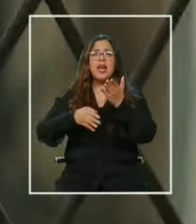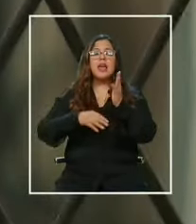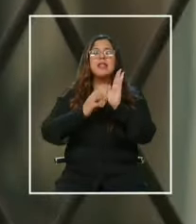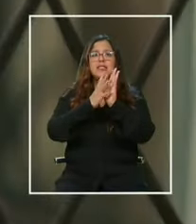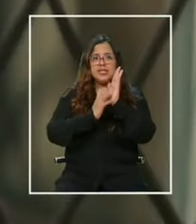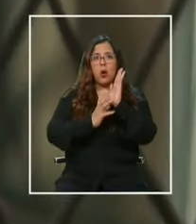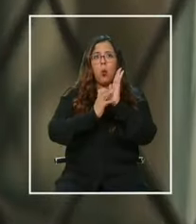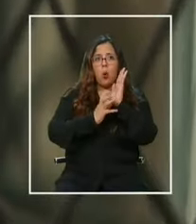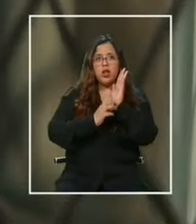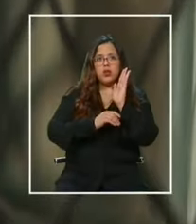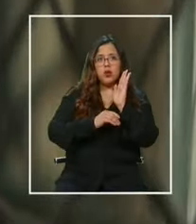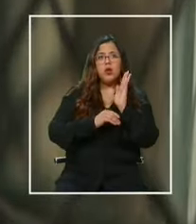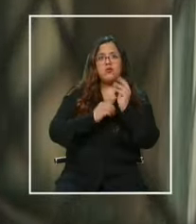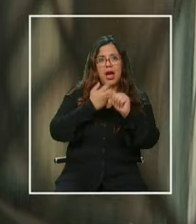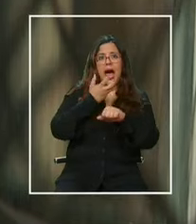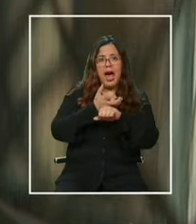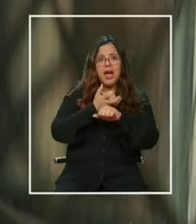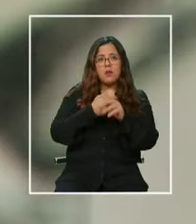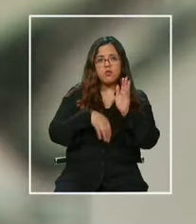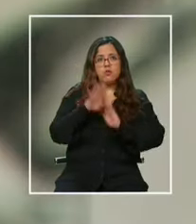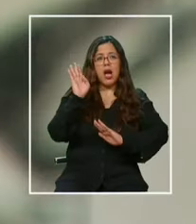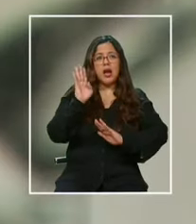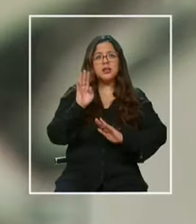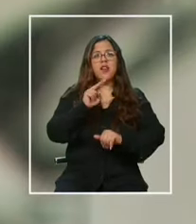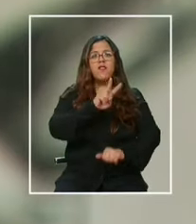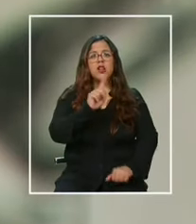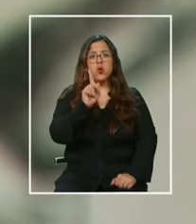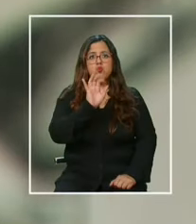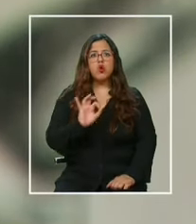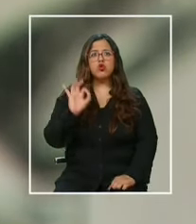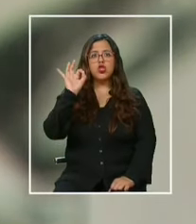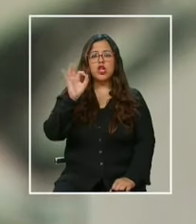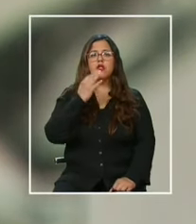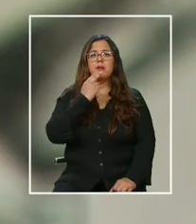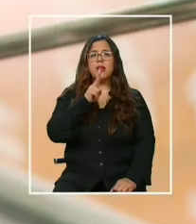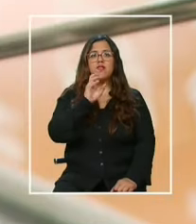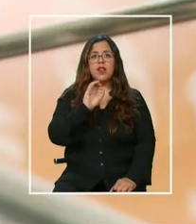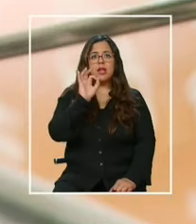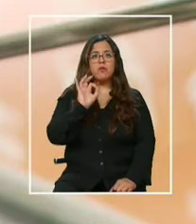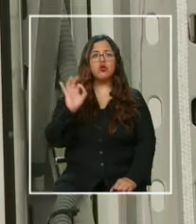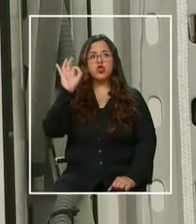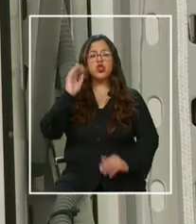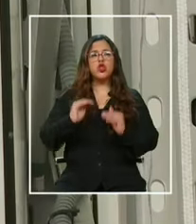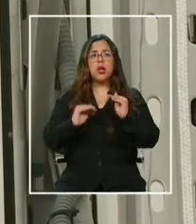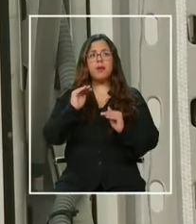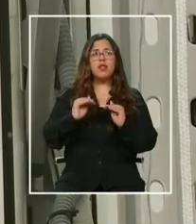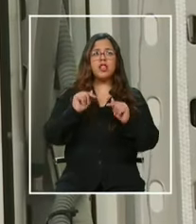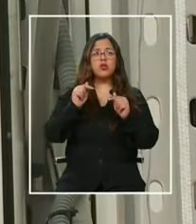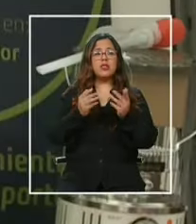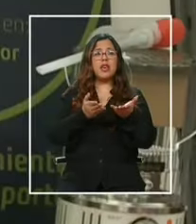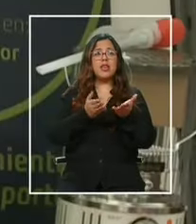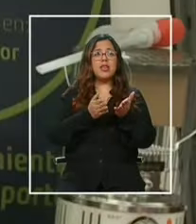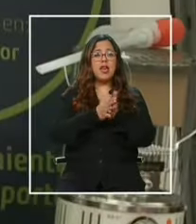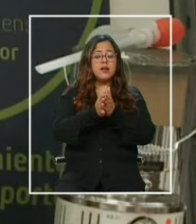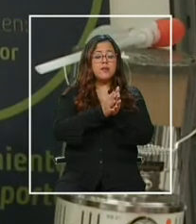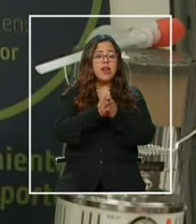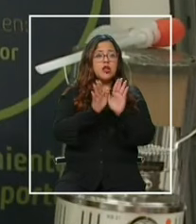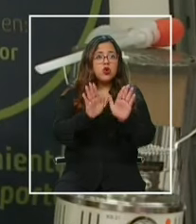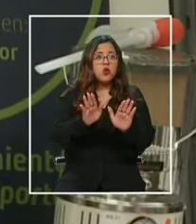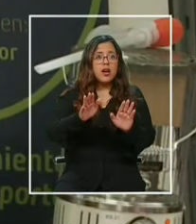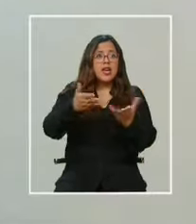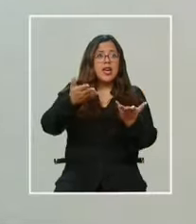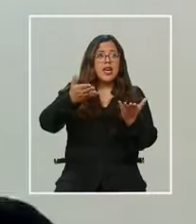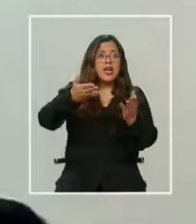descuento han tenido, al menos en promedio, con un 21% y 20% respectivamente, dejando las estufas de parafina en